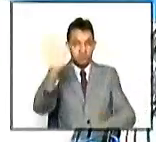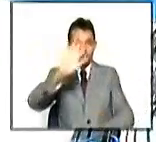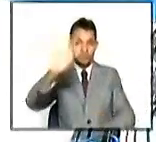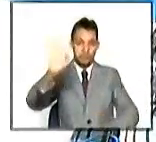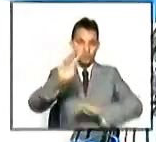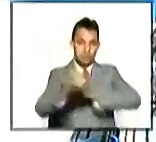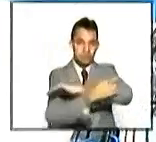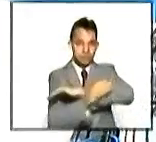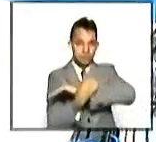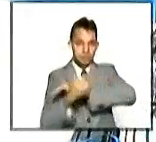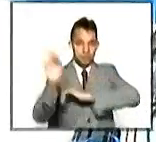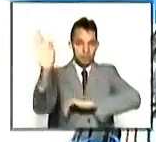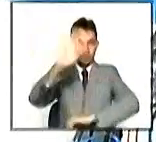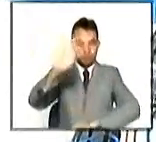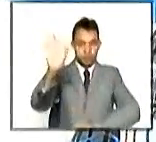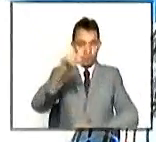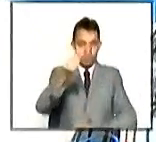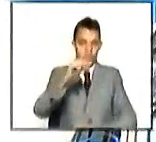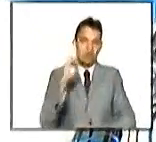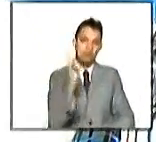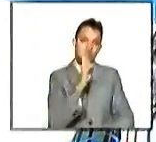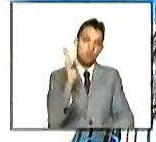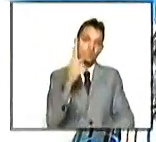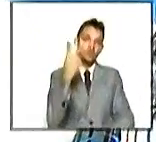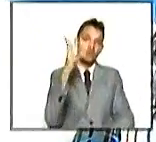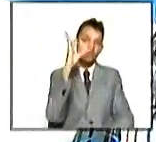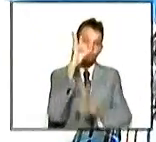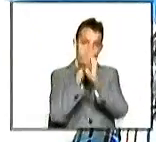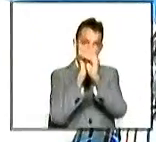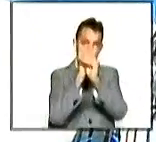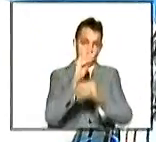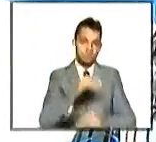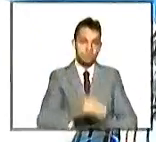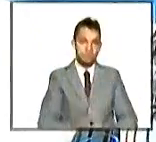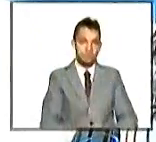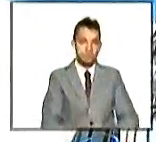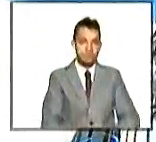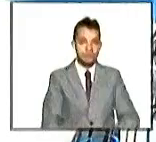felicidades. Este programa tiene repetición a las 12 de la noche. Bendiciones.